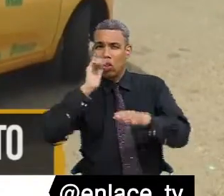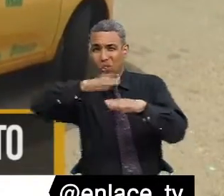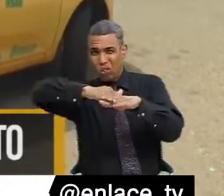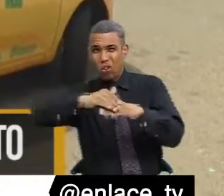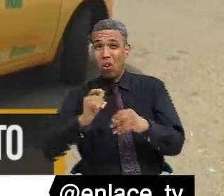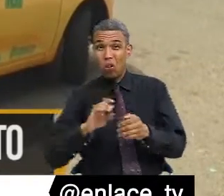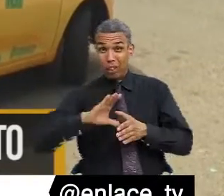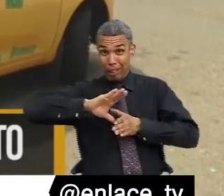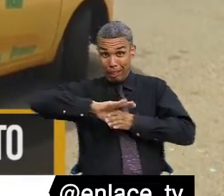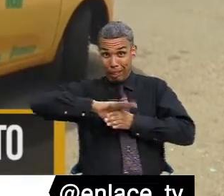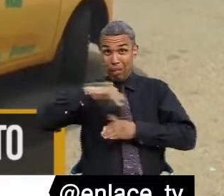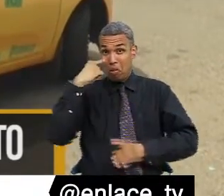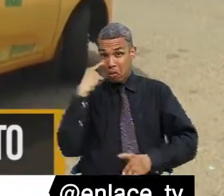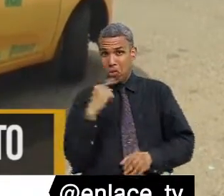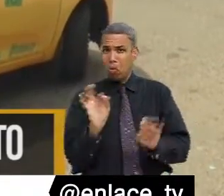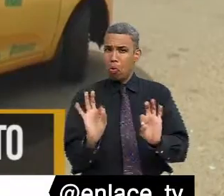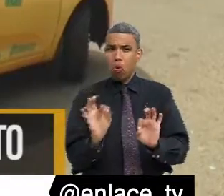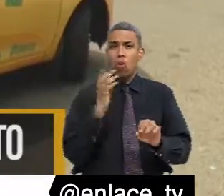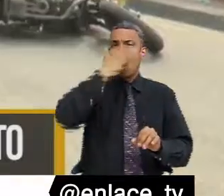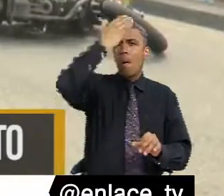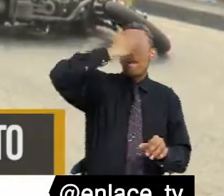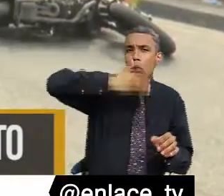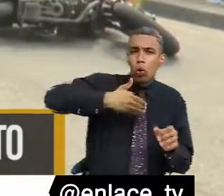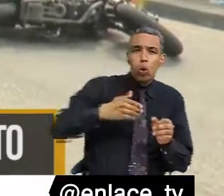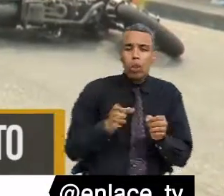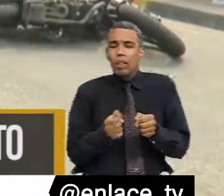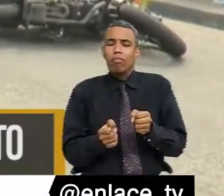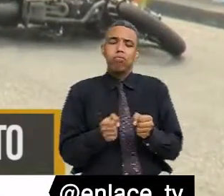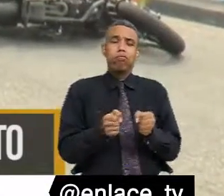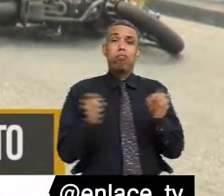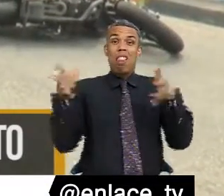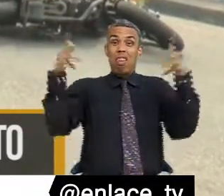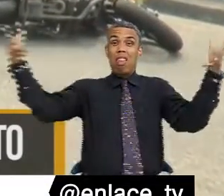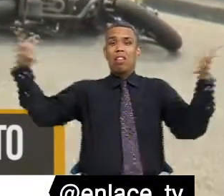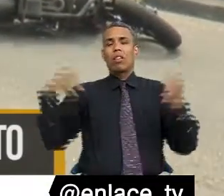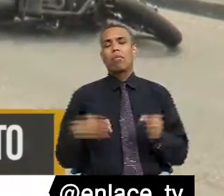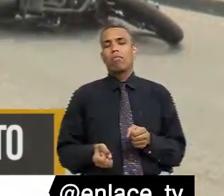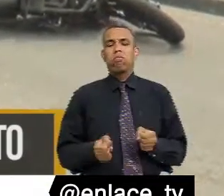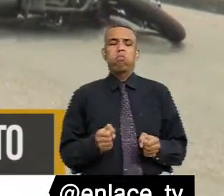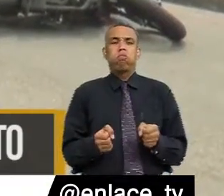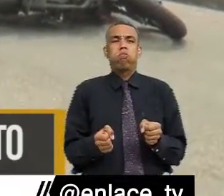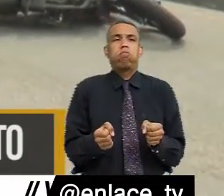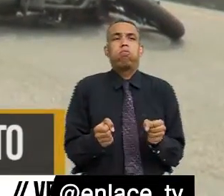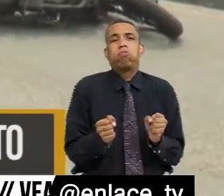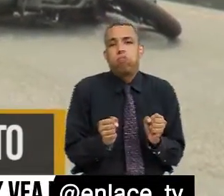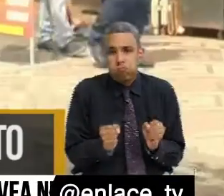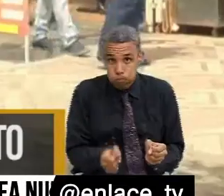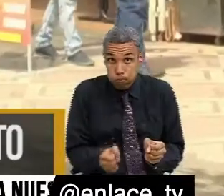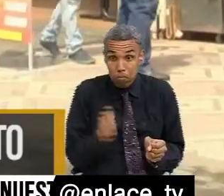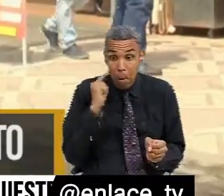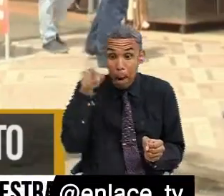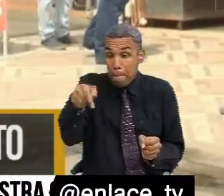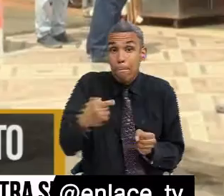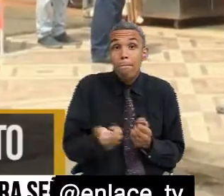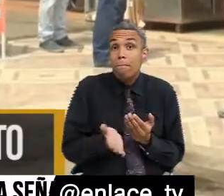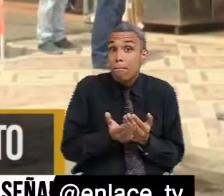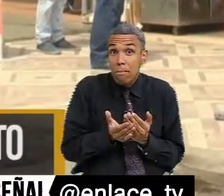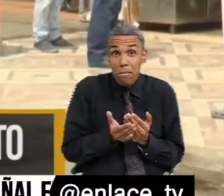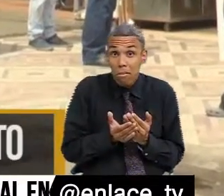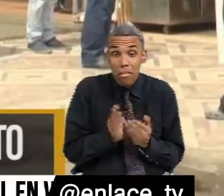servicio intermunicipal para que eviten estacionarse en este punto, que como se observan la señal de tránsito, está, además